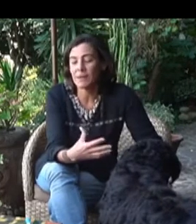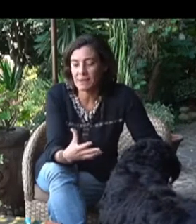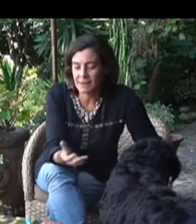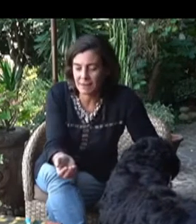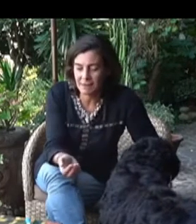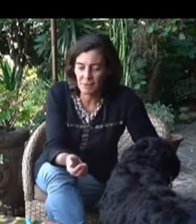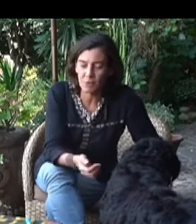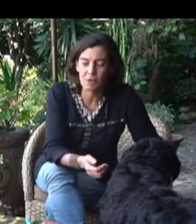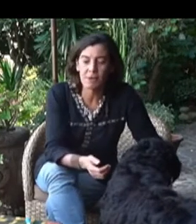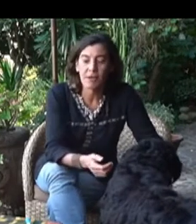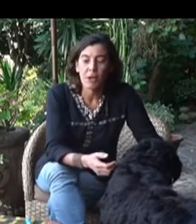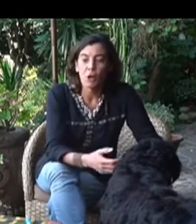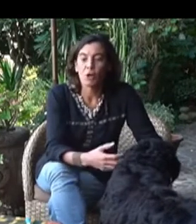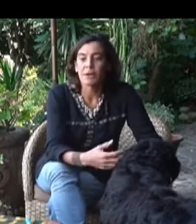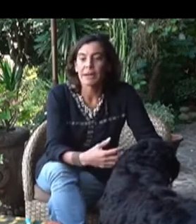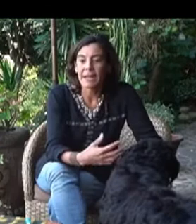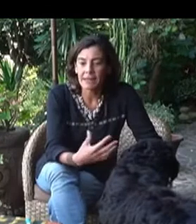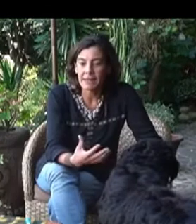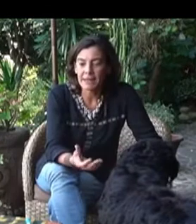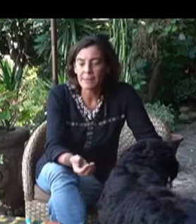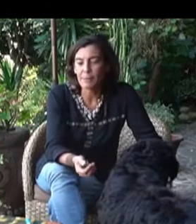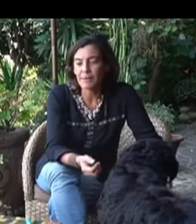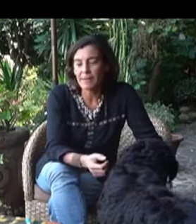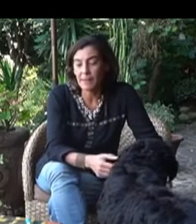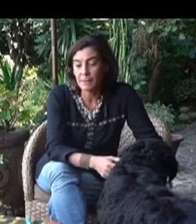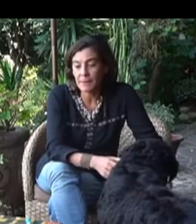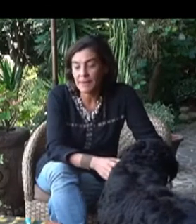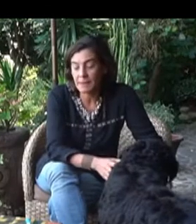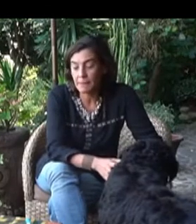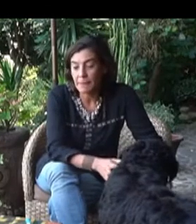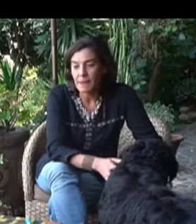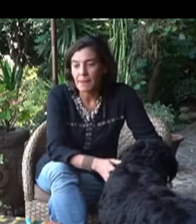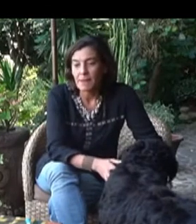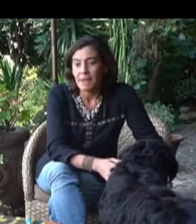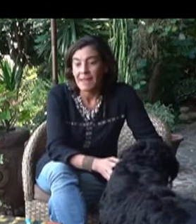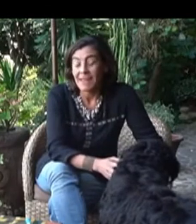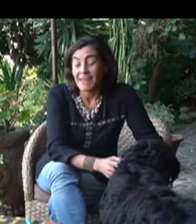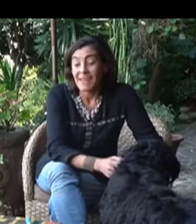se encuentran con gente que puede